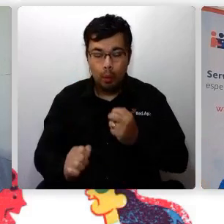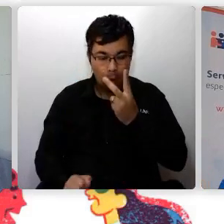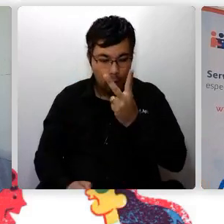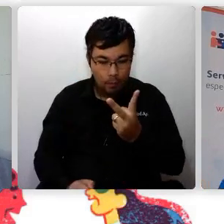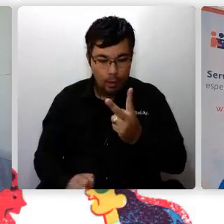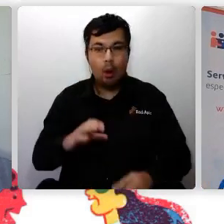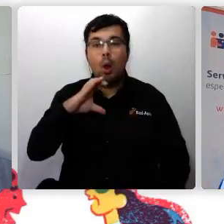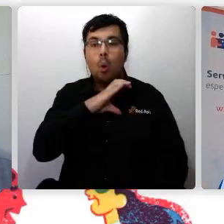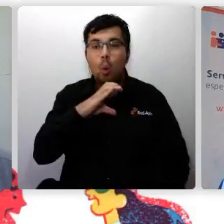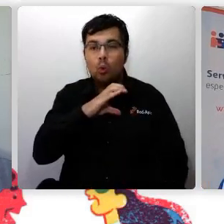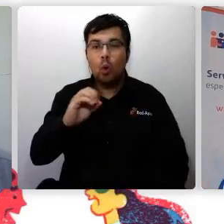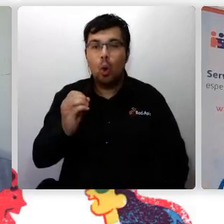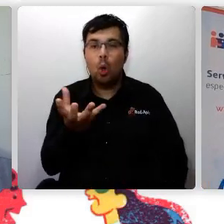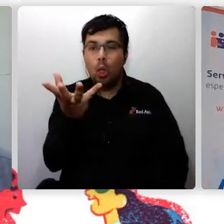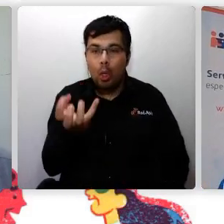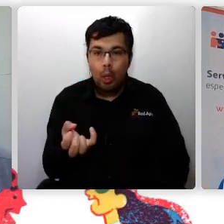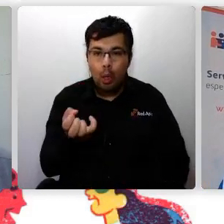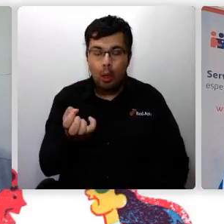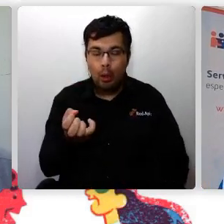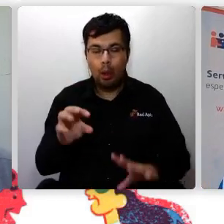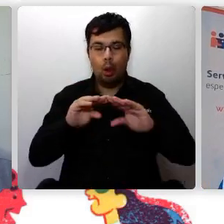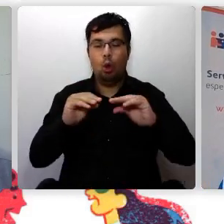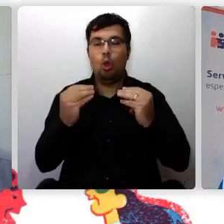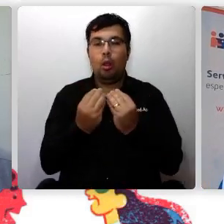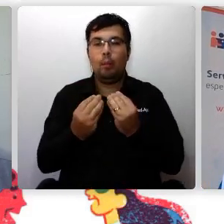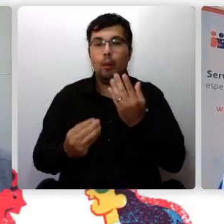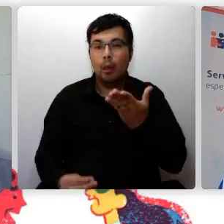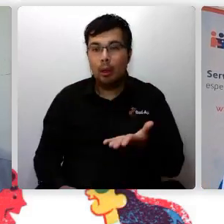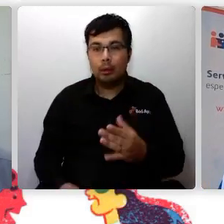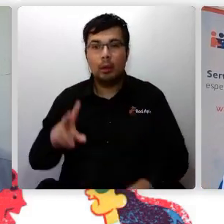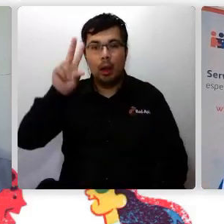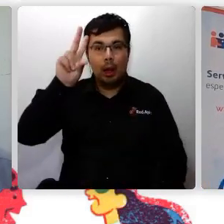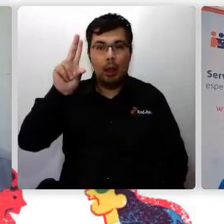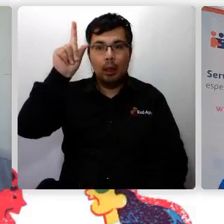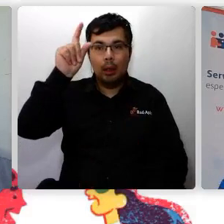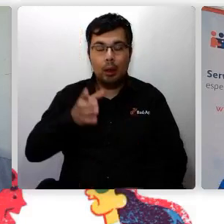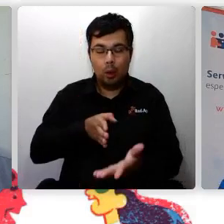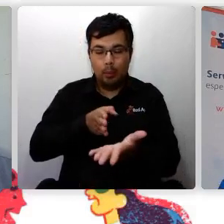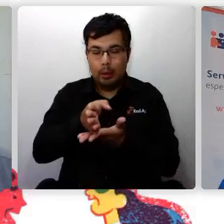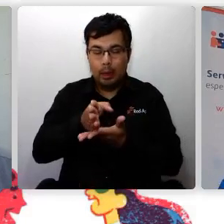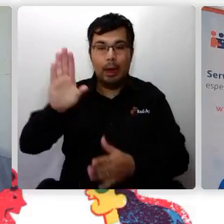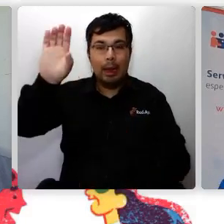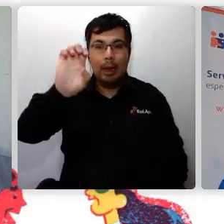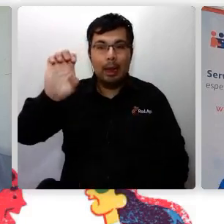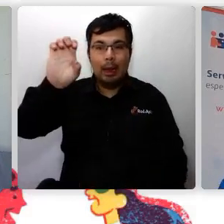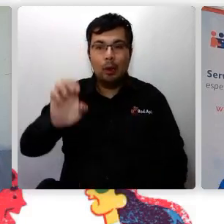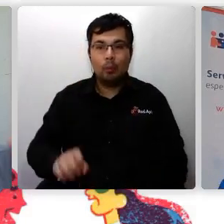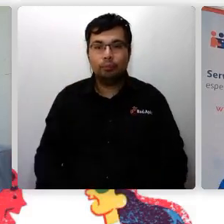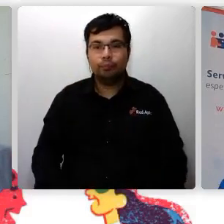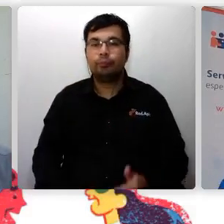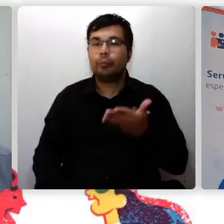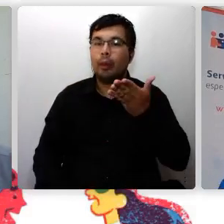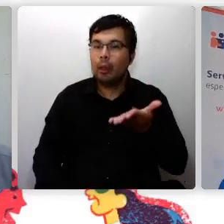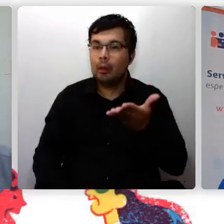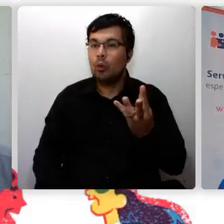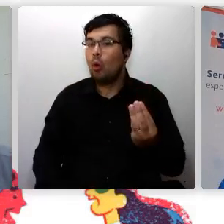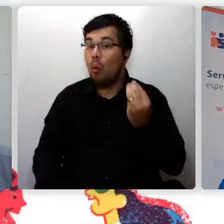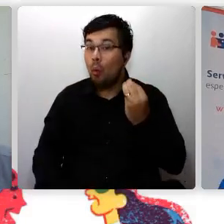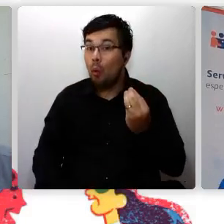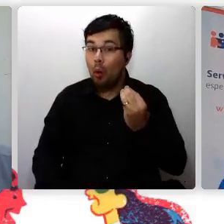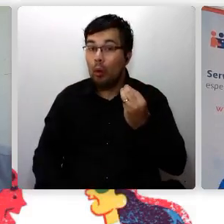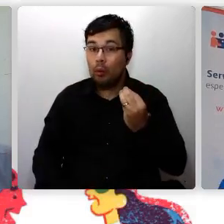o descargar el material. Es un poco la idea. Y la idea es comenzar en enero con eso. en enero. Buenísimo. Es decir, sigamos a